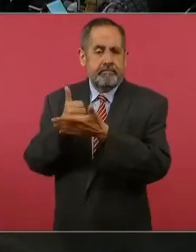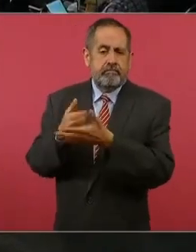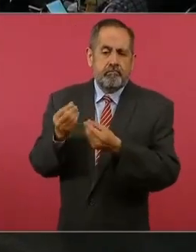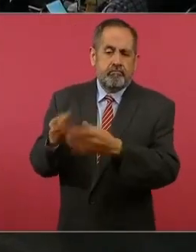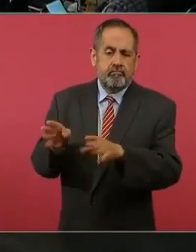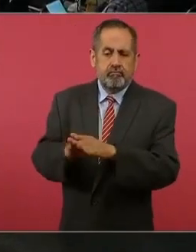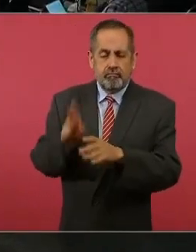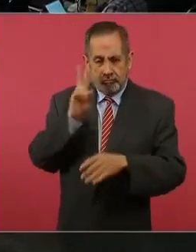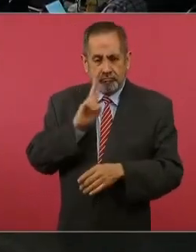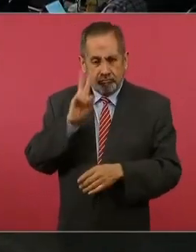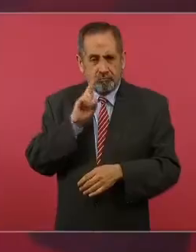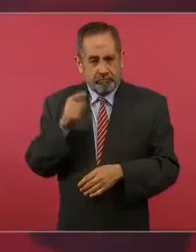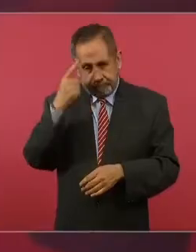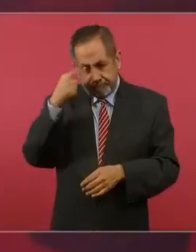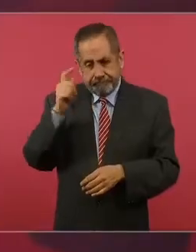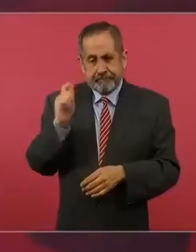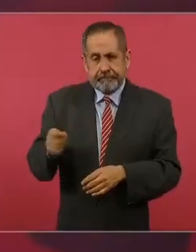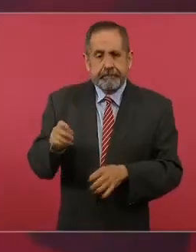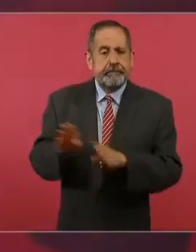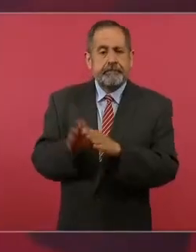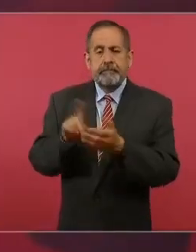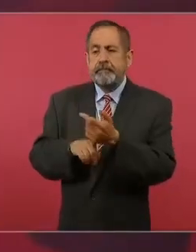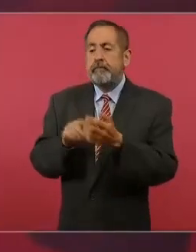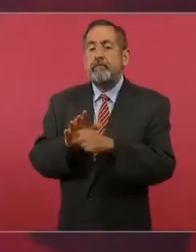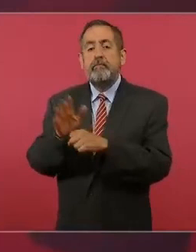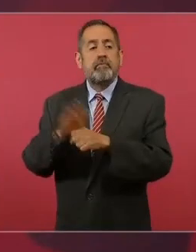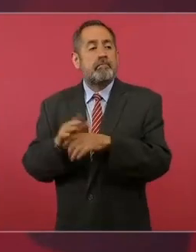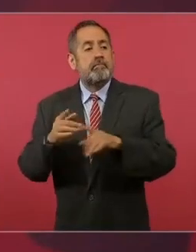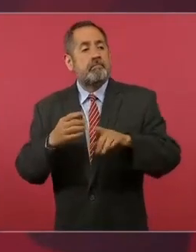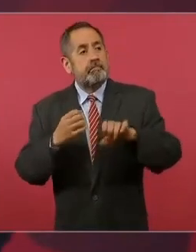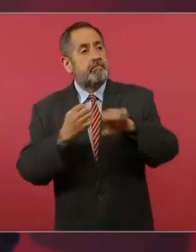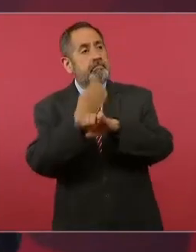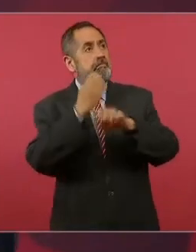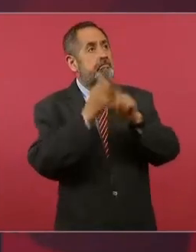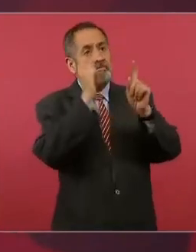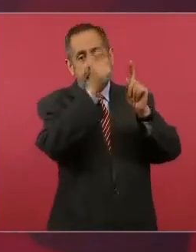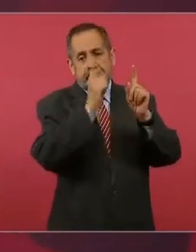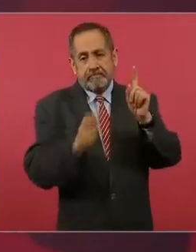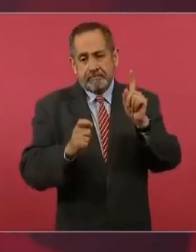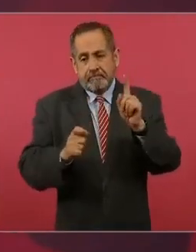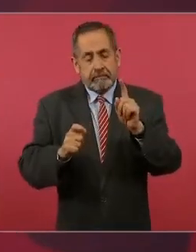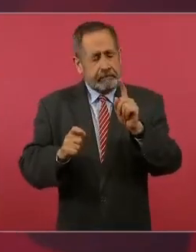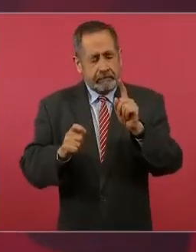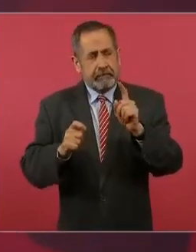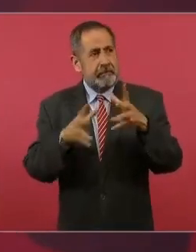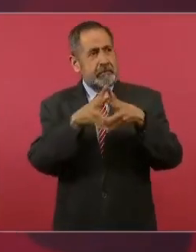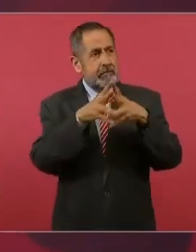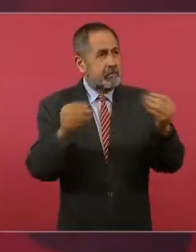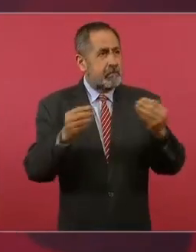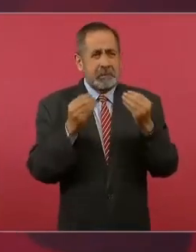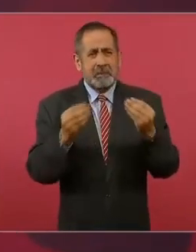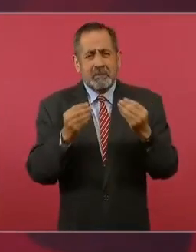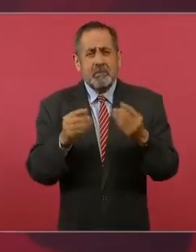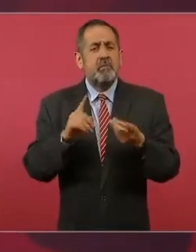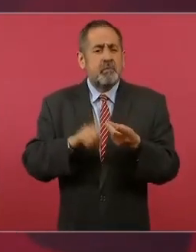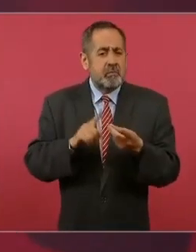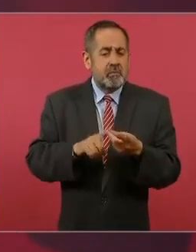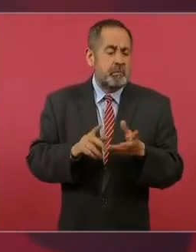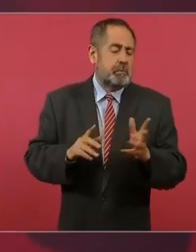mucho para saber qué estados tienen más desaparecidos,